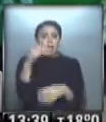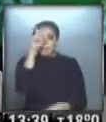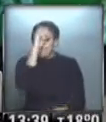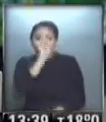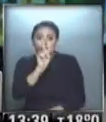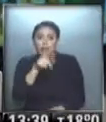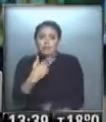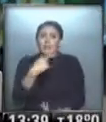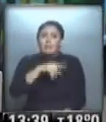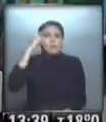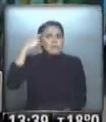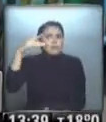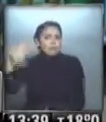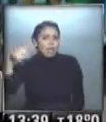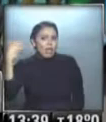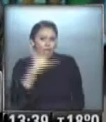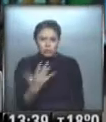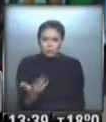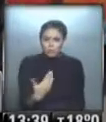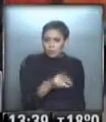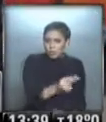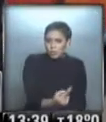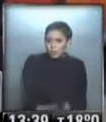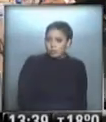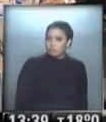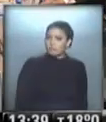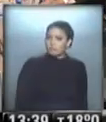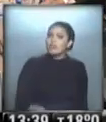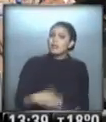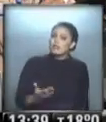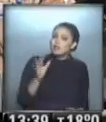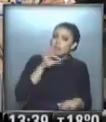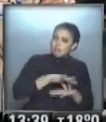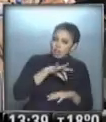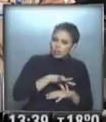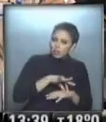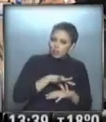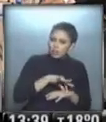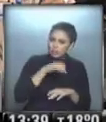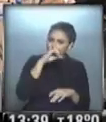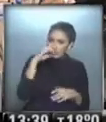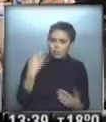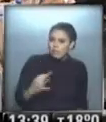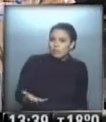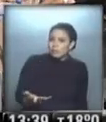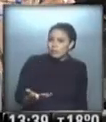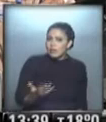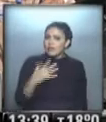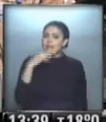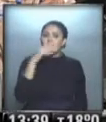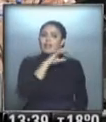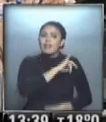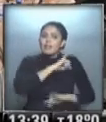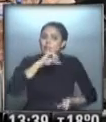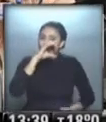incluso morir por el desconocimiento que tiene con lo cual emilio inclusive los médicos tienen que digamos guardar el secreto